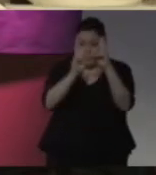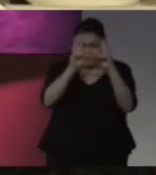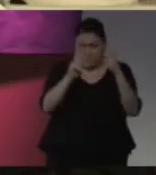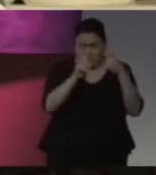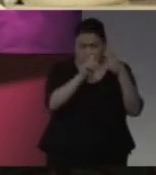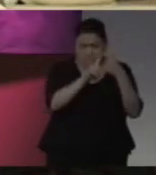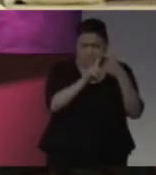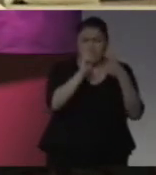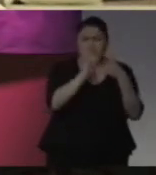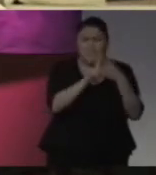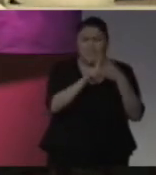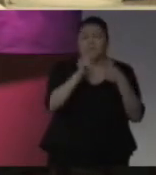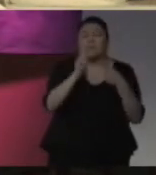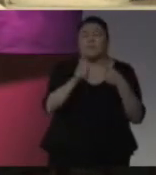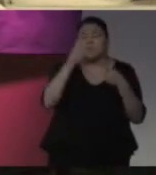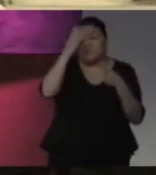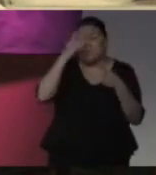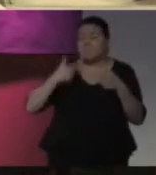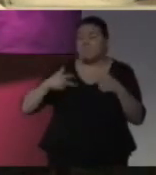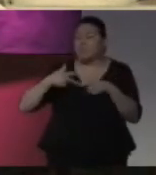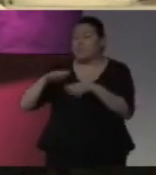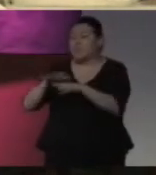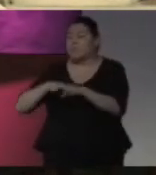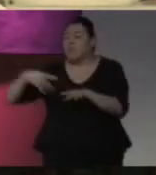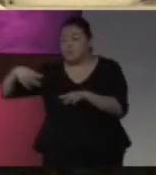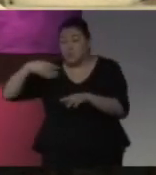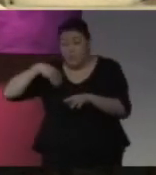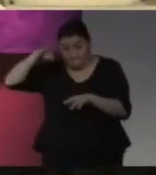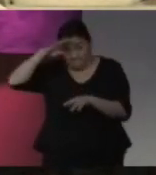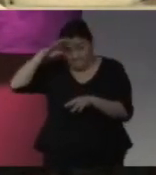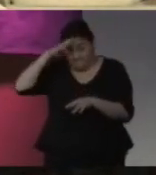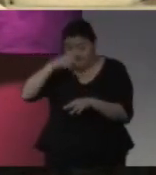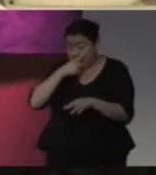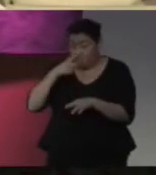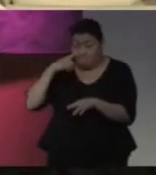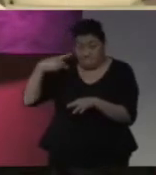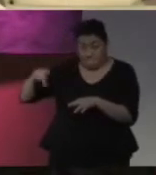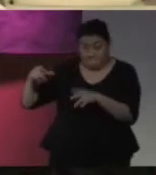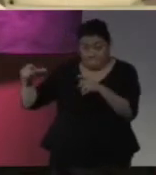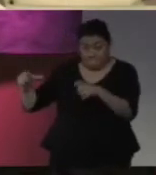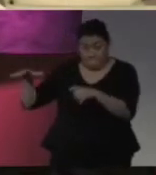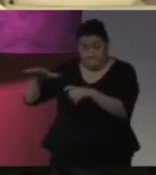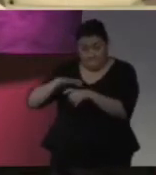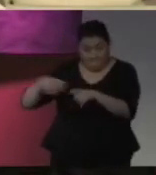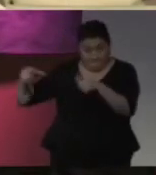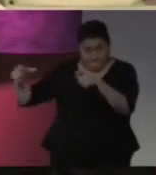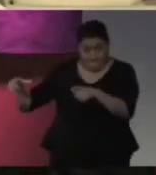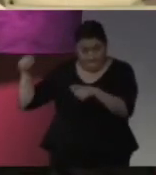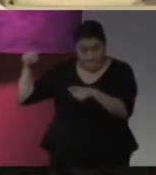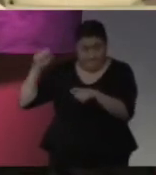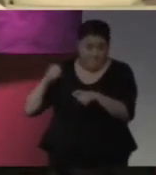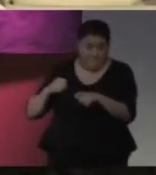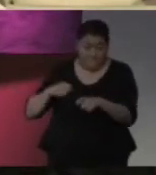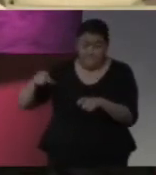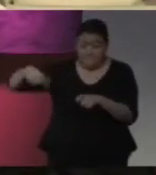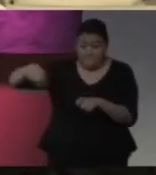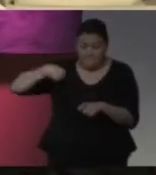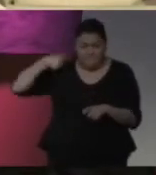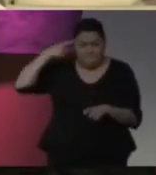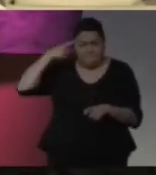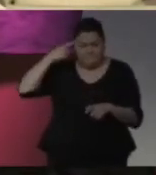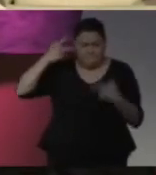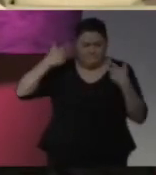de subjetividad colectiva, que impactan y cuestionan los conceptos de